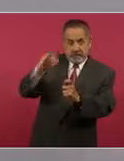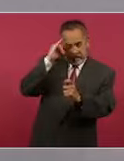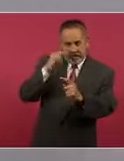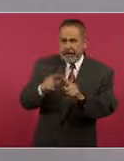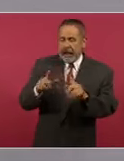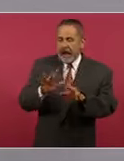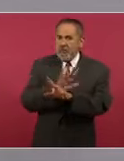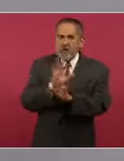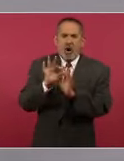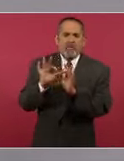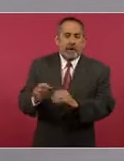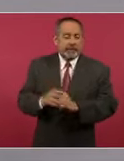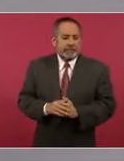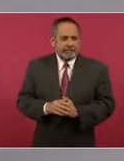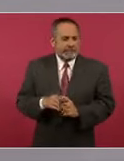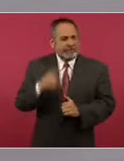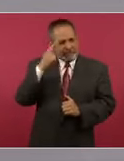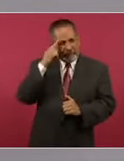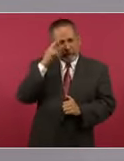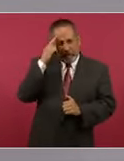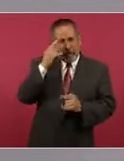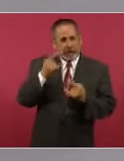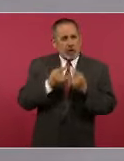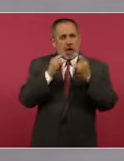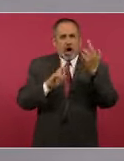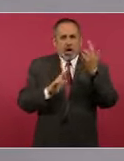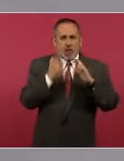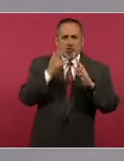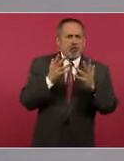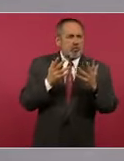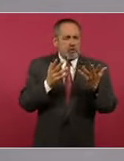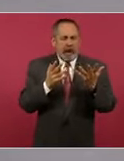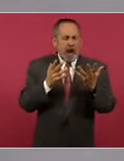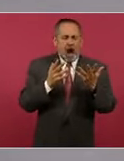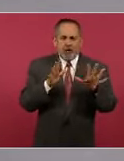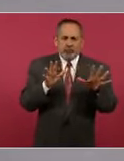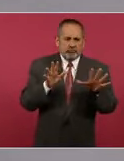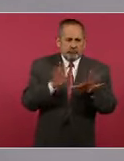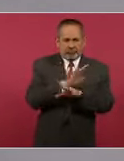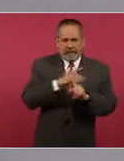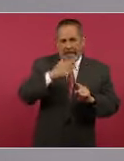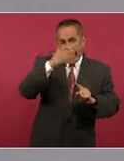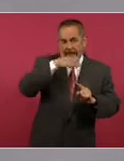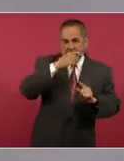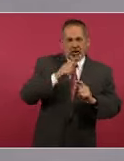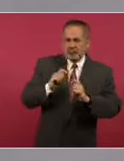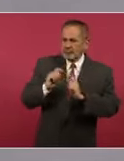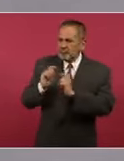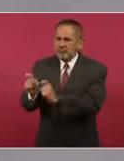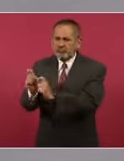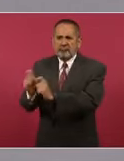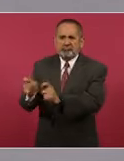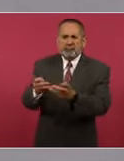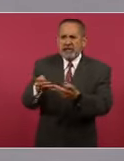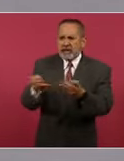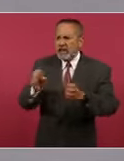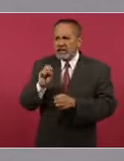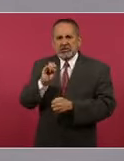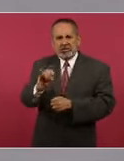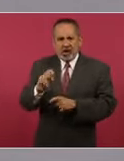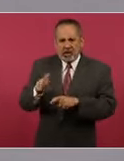La trascendencia revolucionaria del reparto agrario cardenista puede